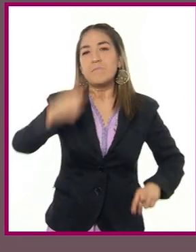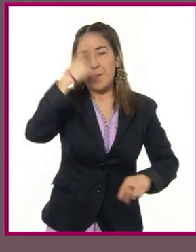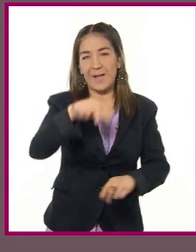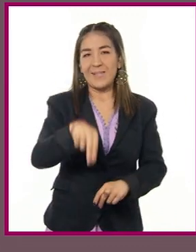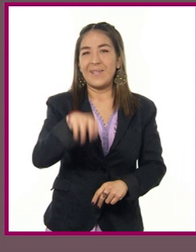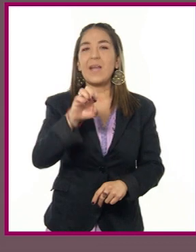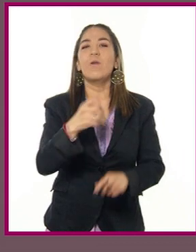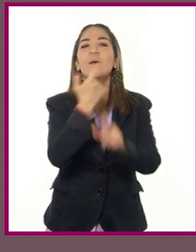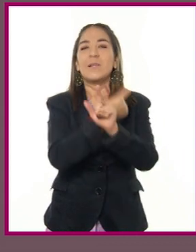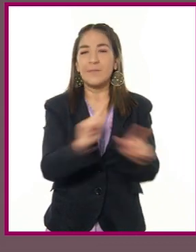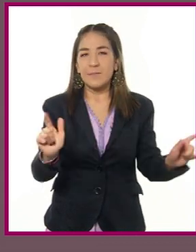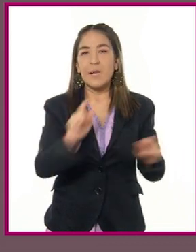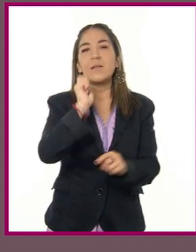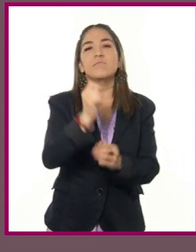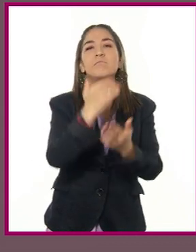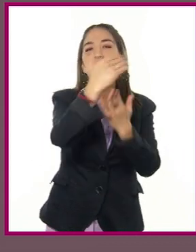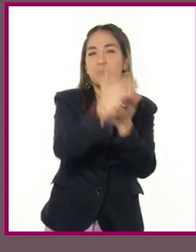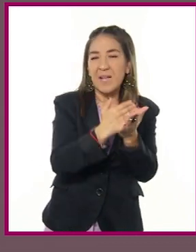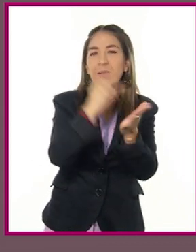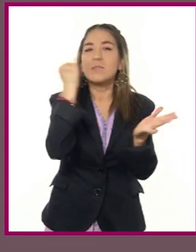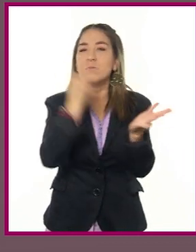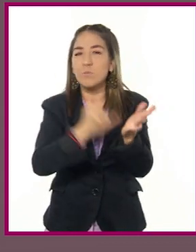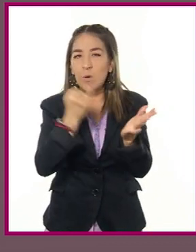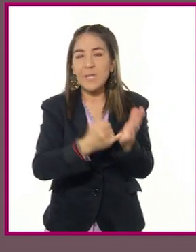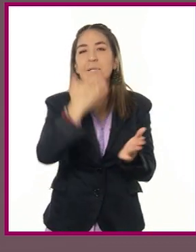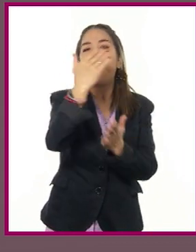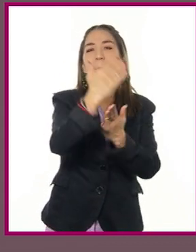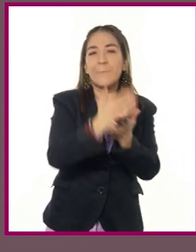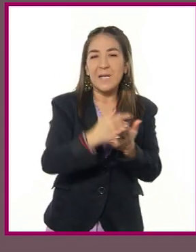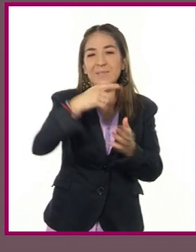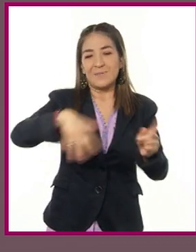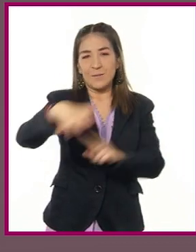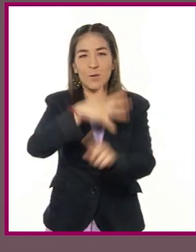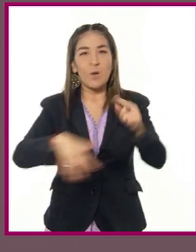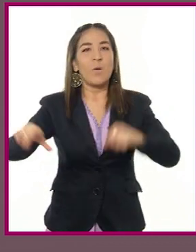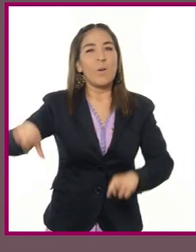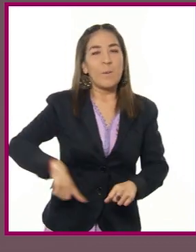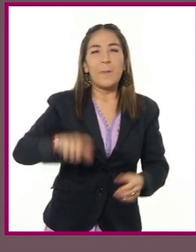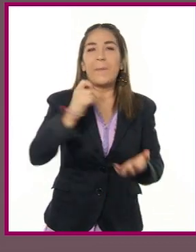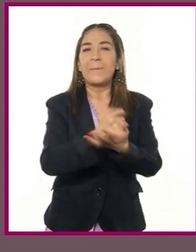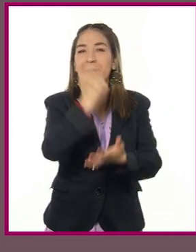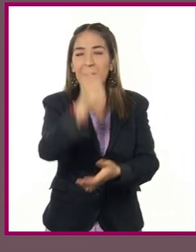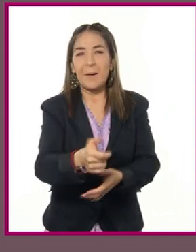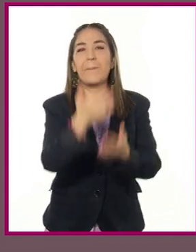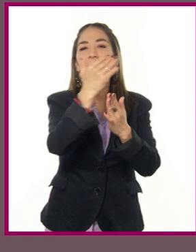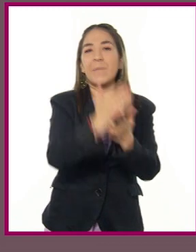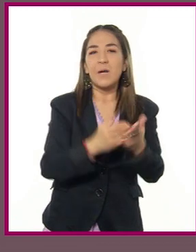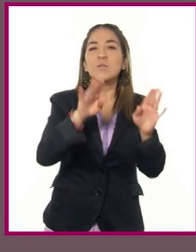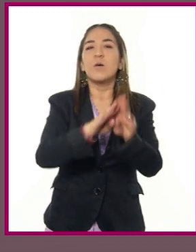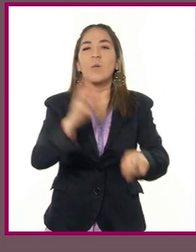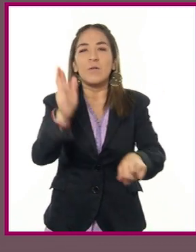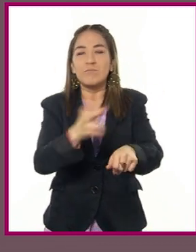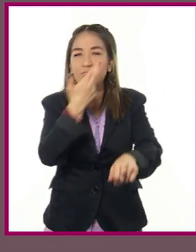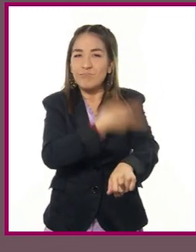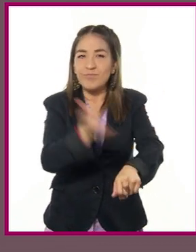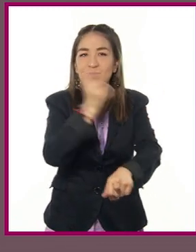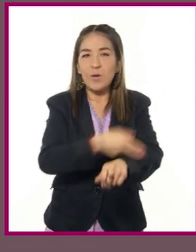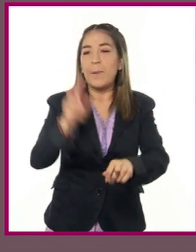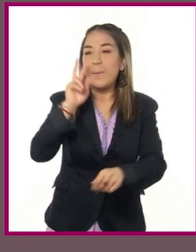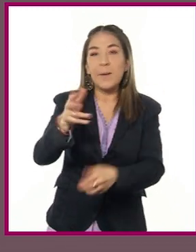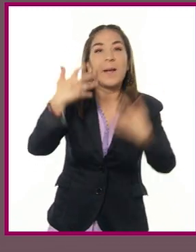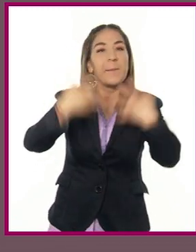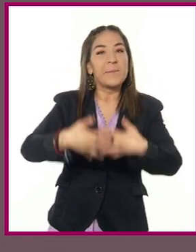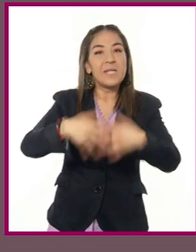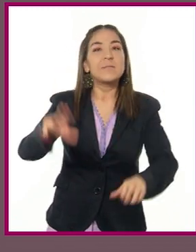neoliberalismo: reducción de impuestos, reducción del gasto público, supresión de regulaciones, privatización de empresas